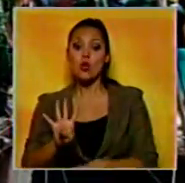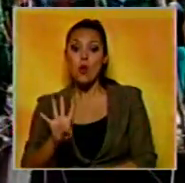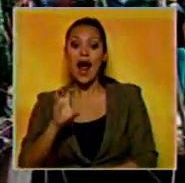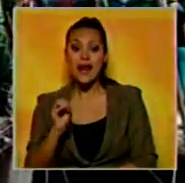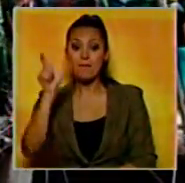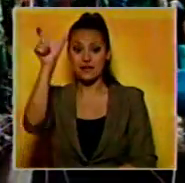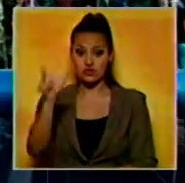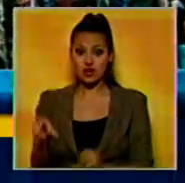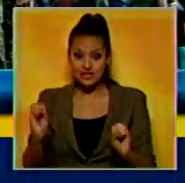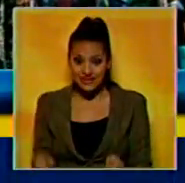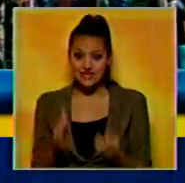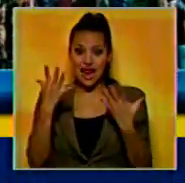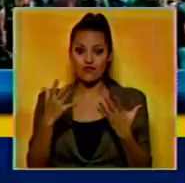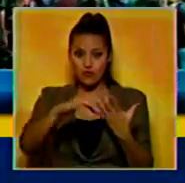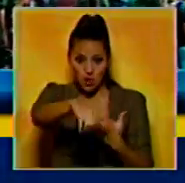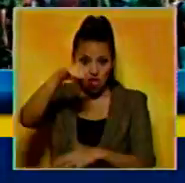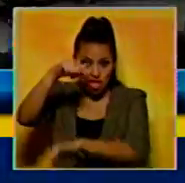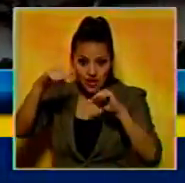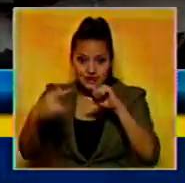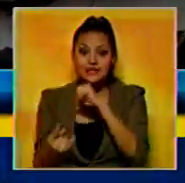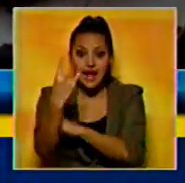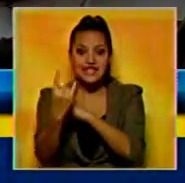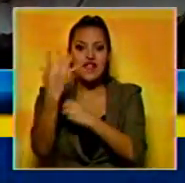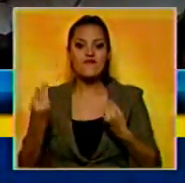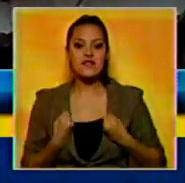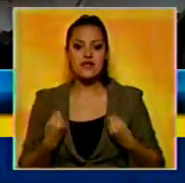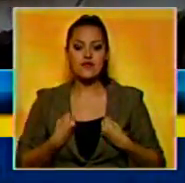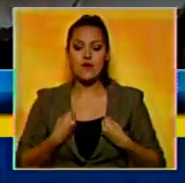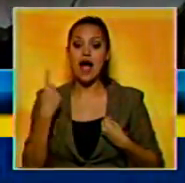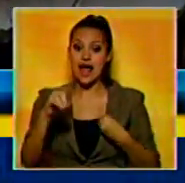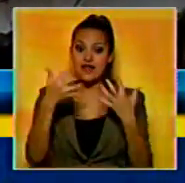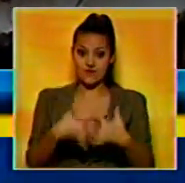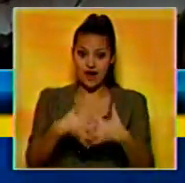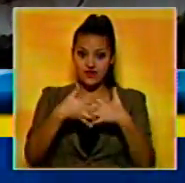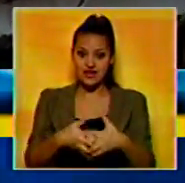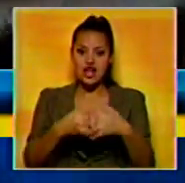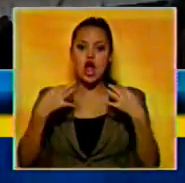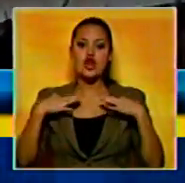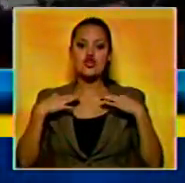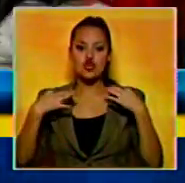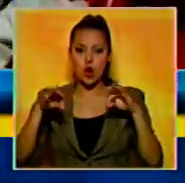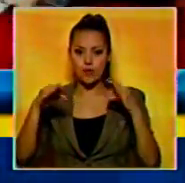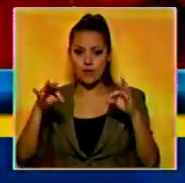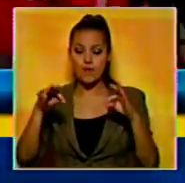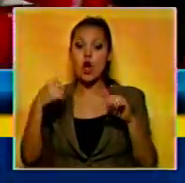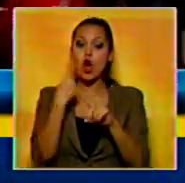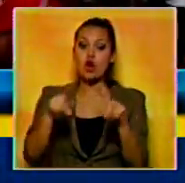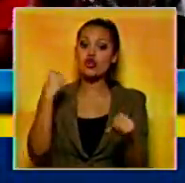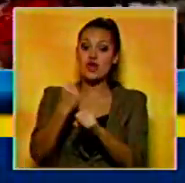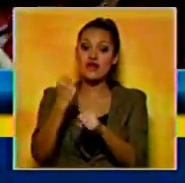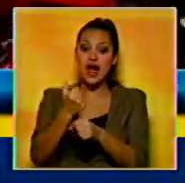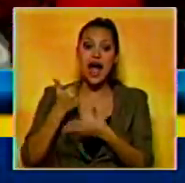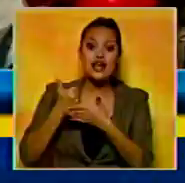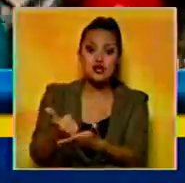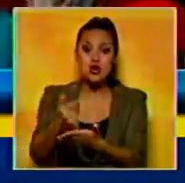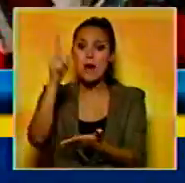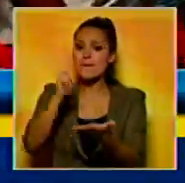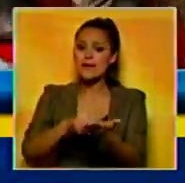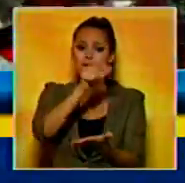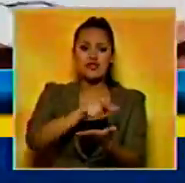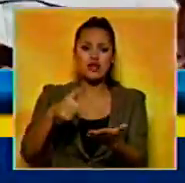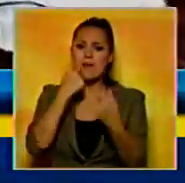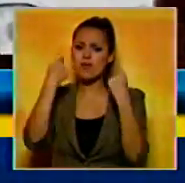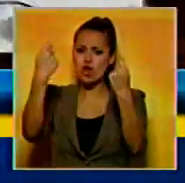personas fueron rescatadas bajo los escombros del inmueble donde operaban fábricas de ropa mientras se llevan a cabo los trabajos de ayuda miles de personas